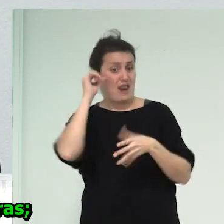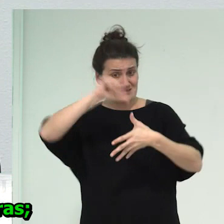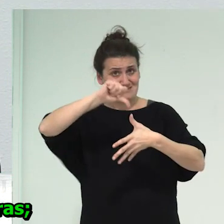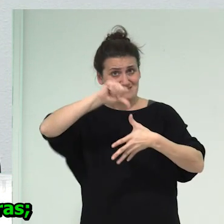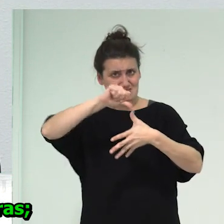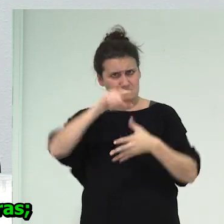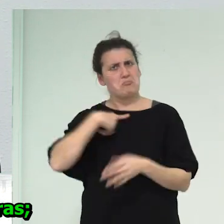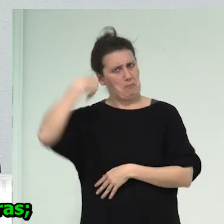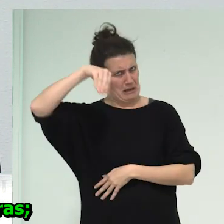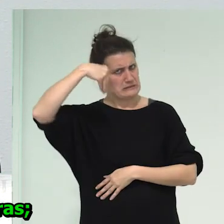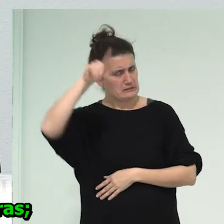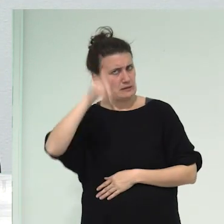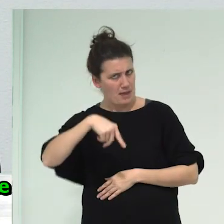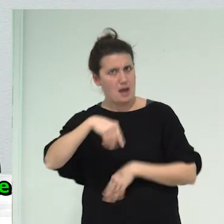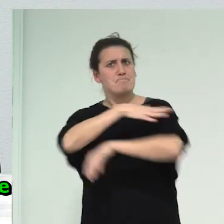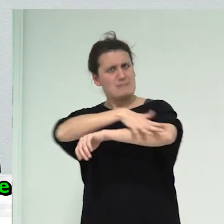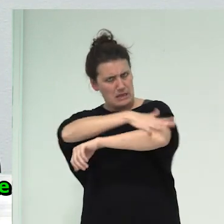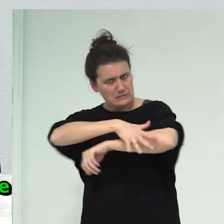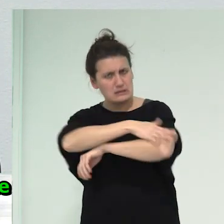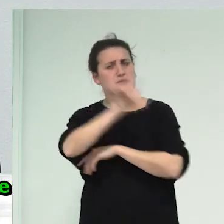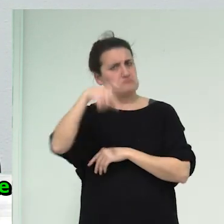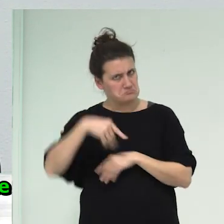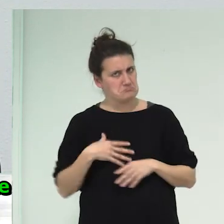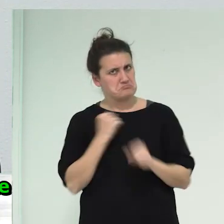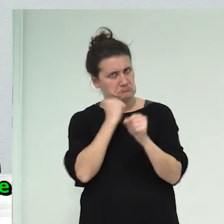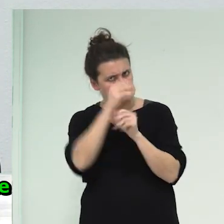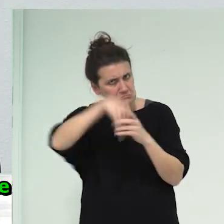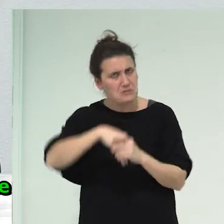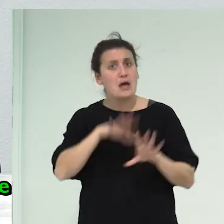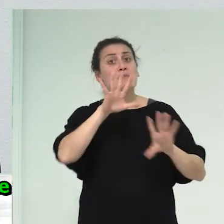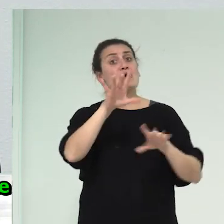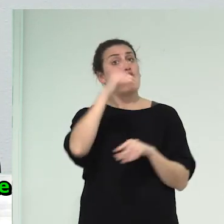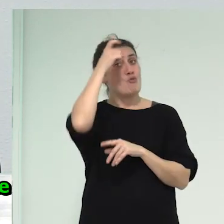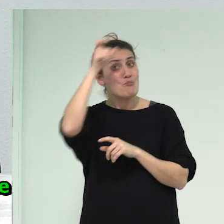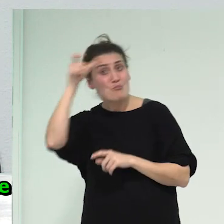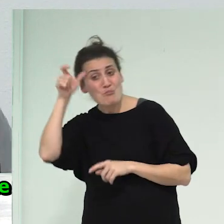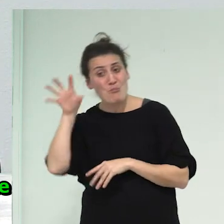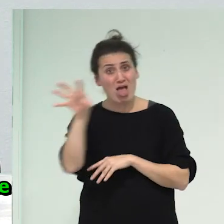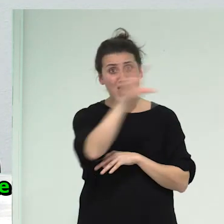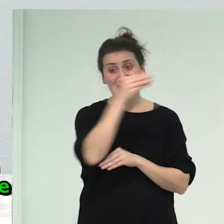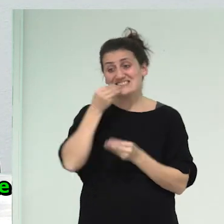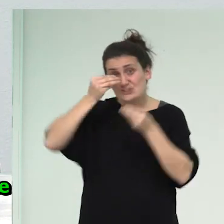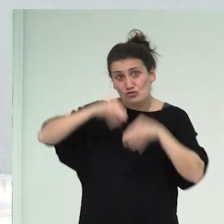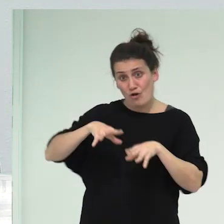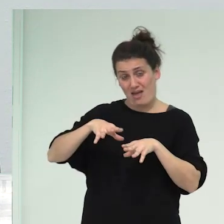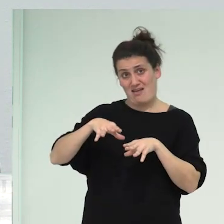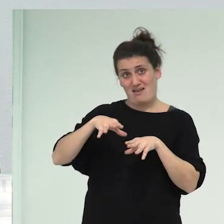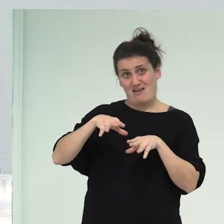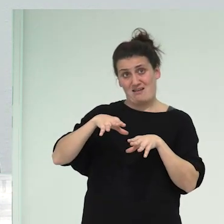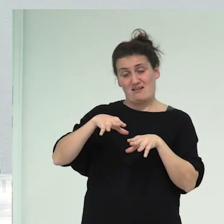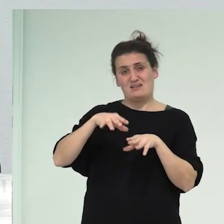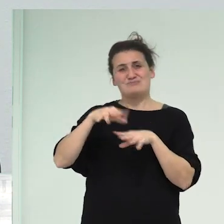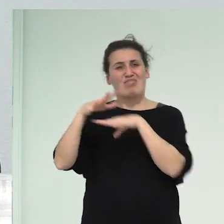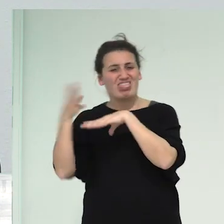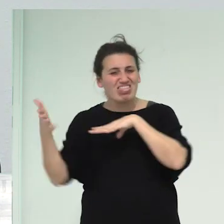ser presidentas, ministras, pero las poblaciones históricamente subalternizadas,